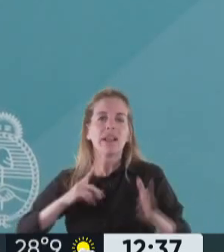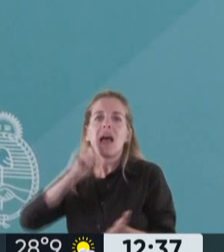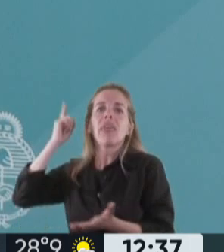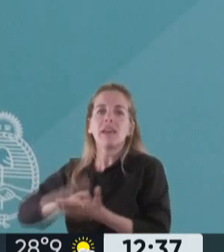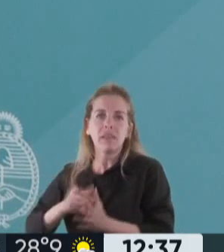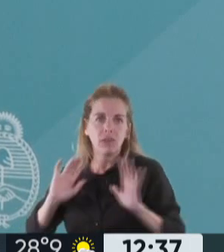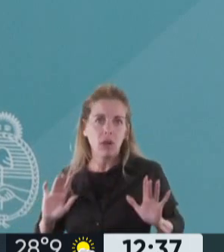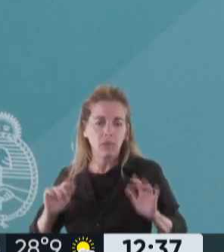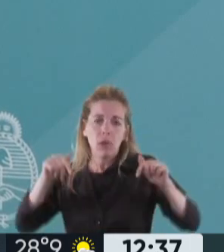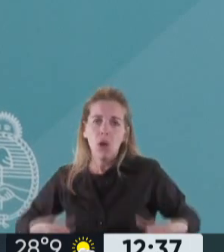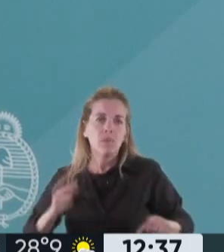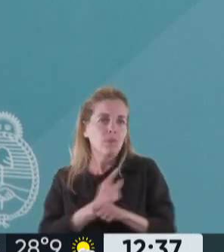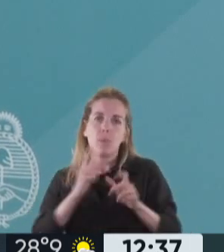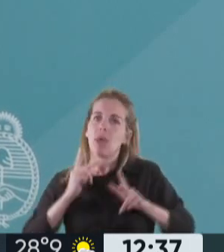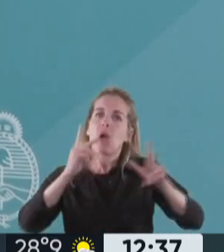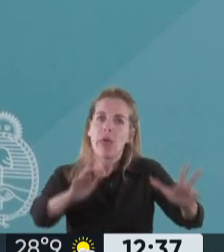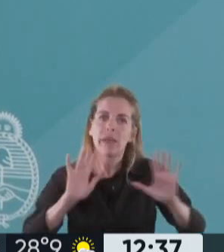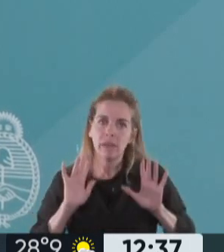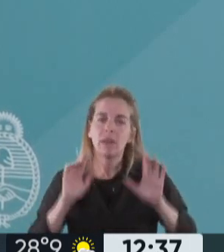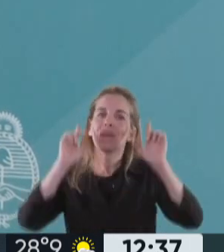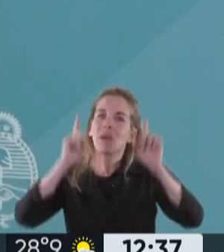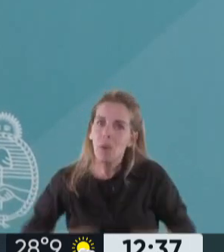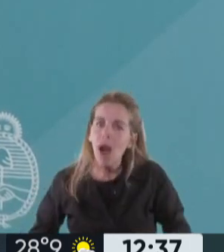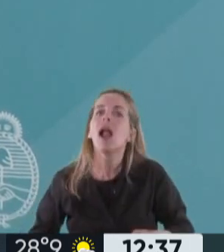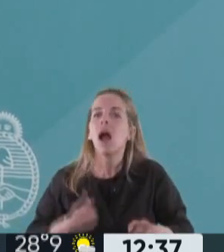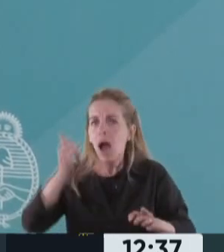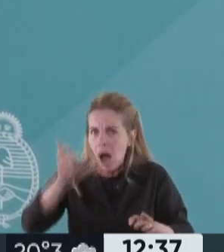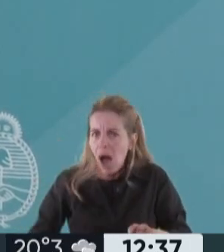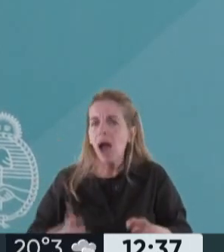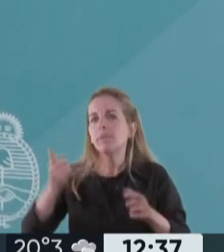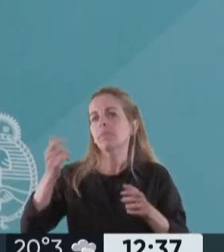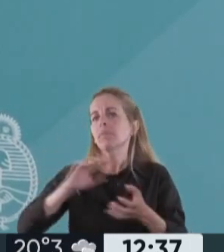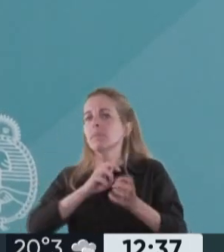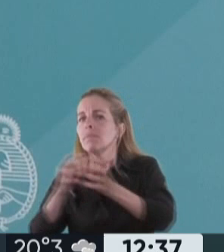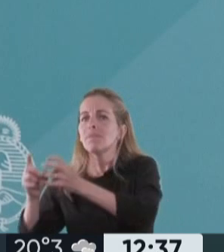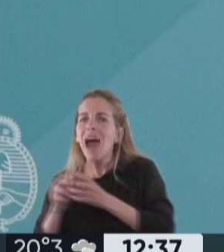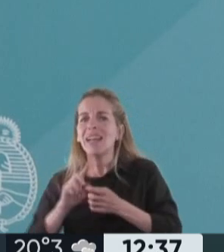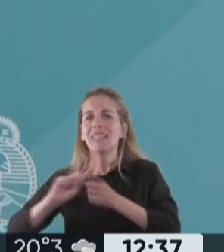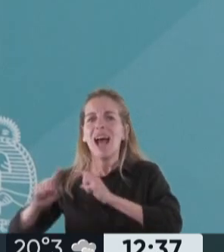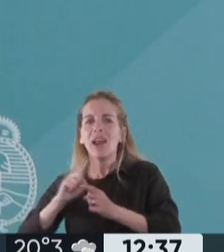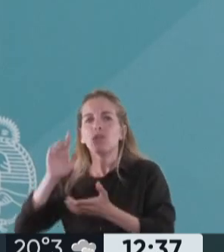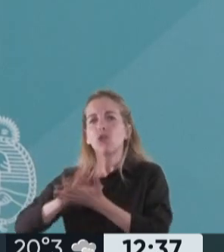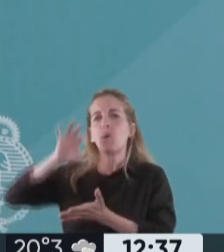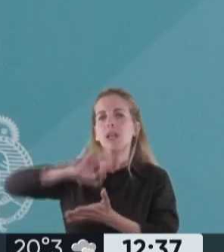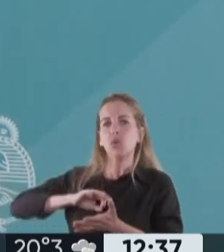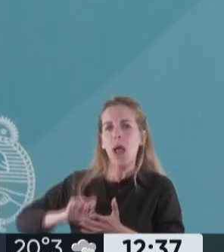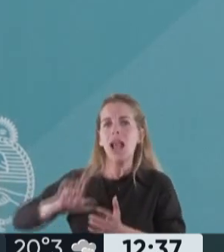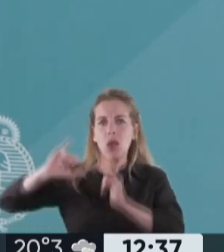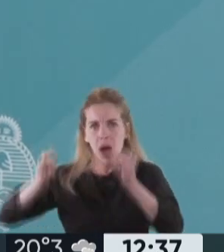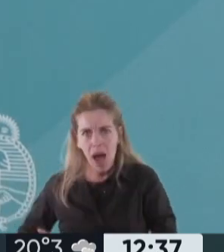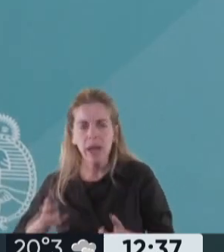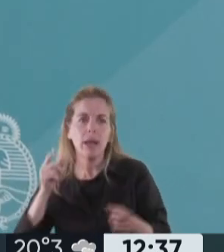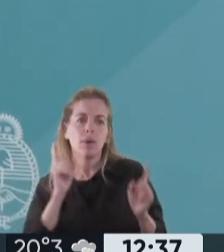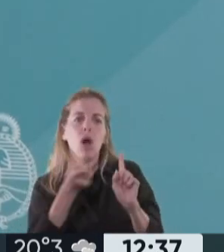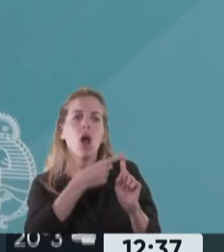Por supuesto que, mientras tanto, están reabiertas las paritarias y se está trabajando con todos los